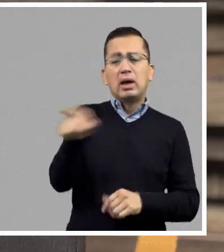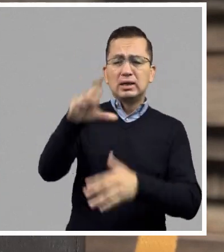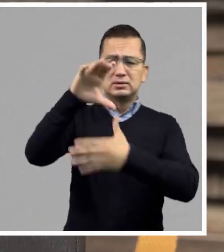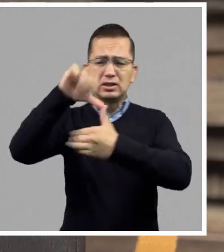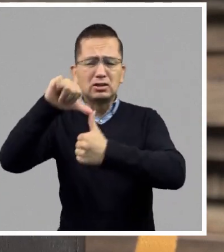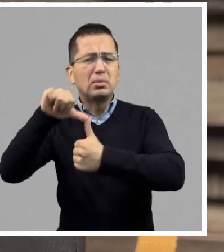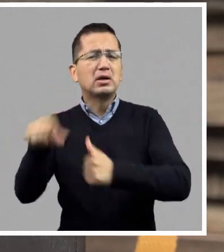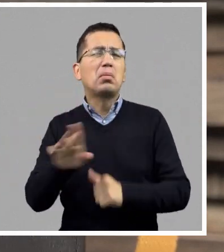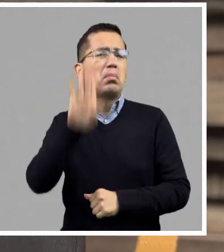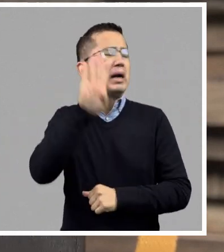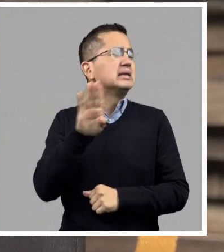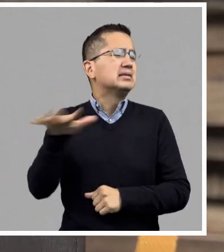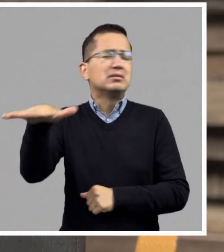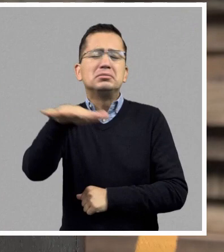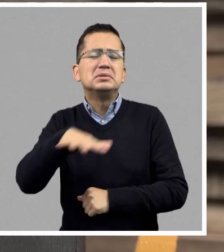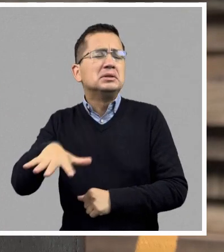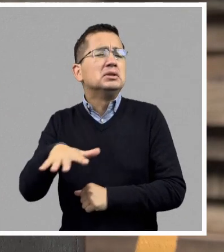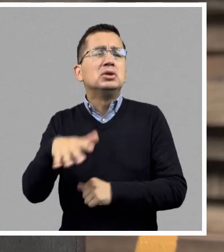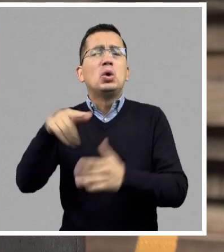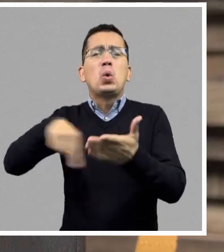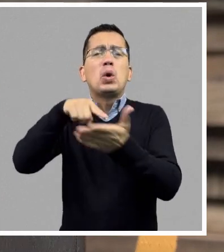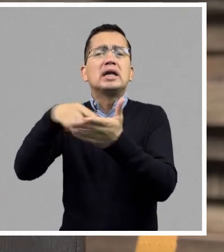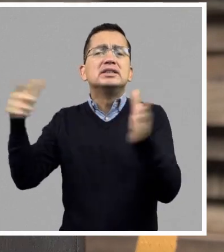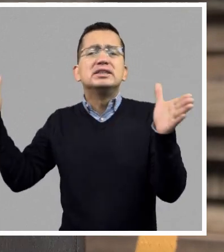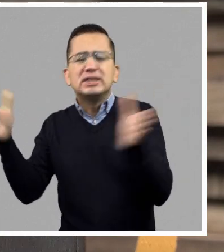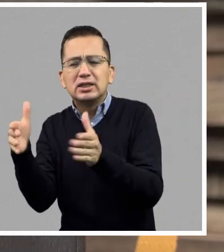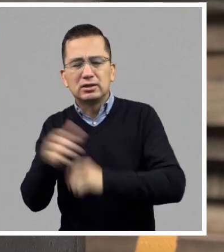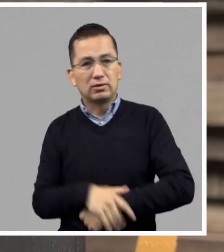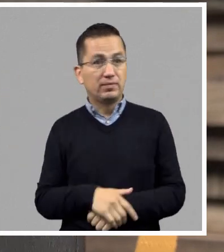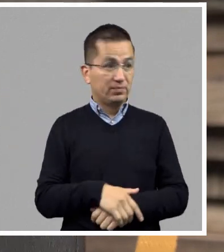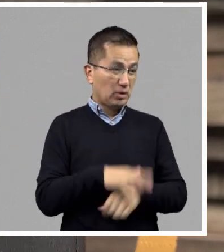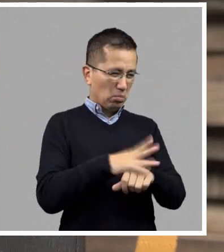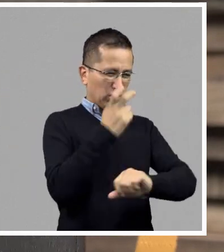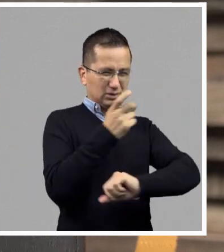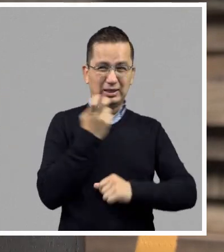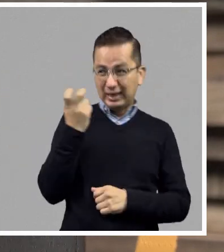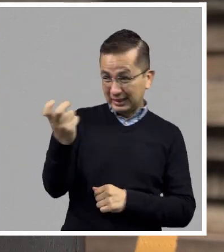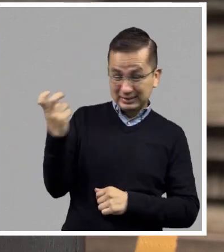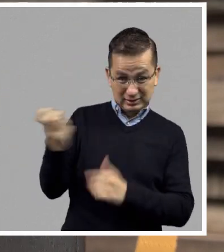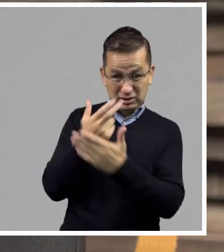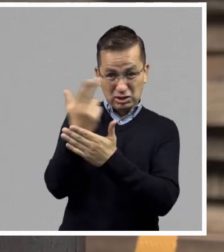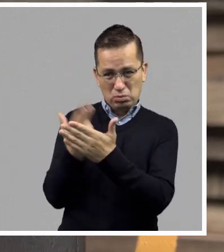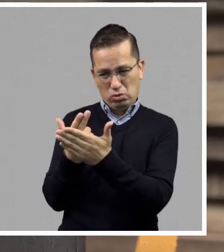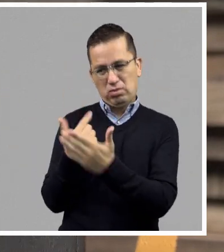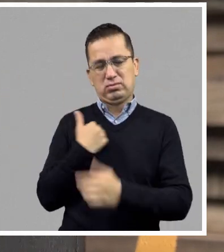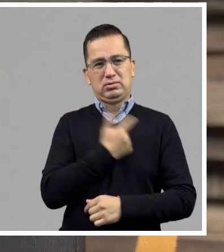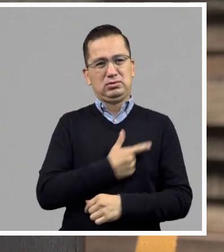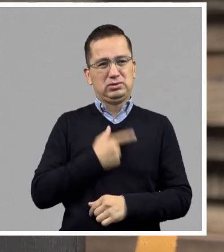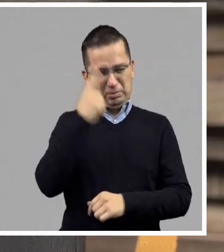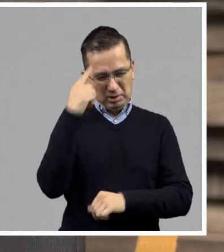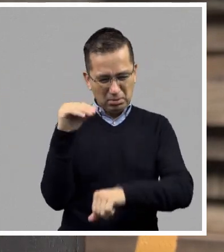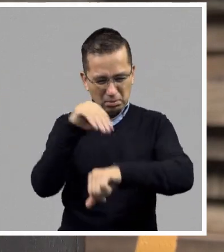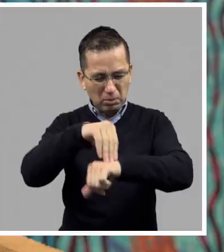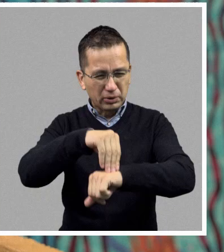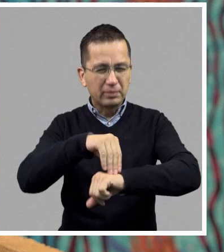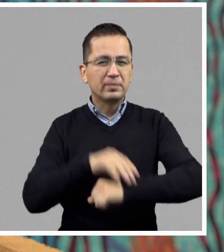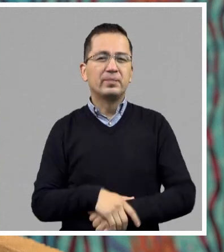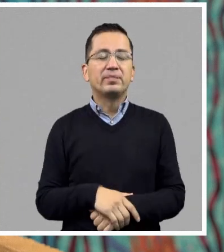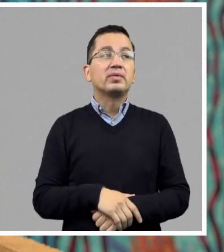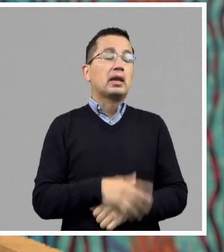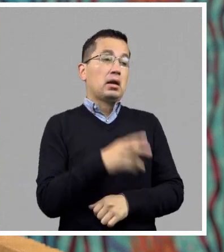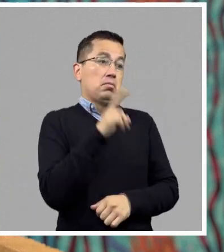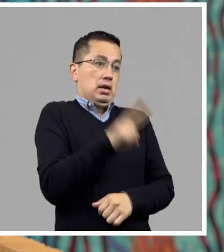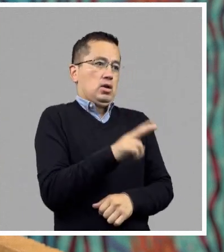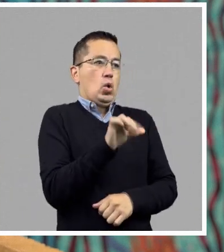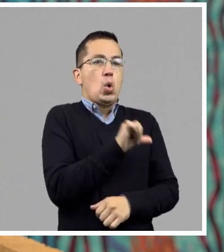entonces esos personajes ojones de mayas a la rueda tenían como un poco esa onda como Sí pueblerina sí